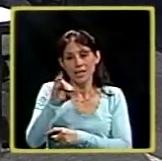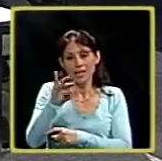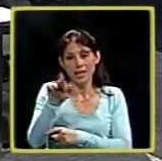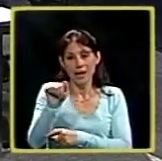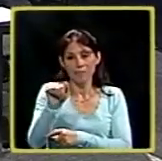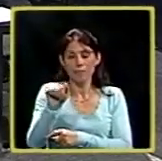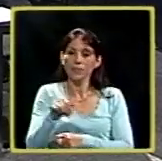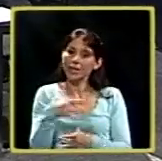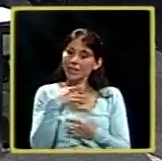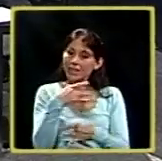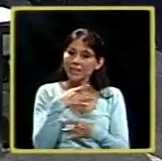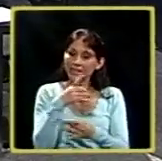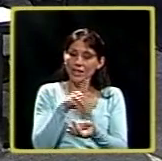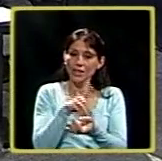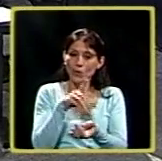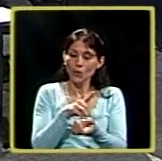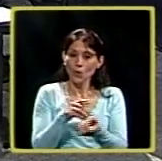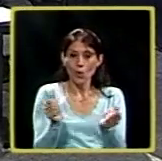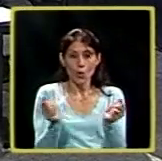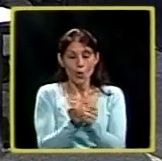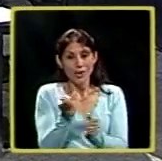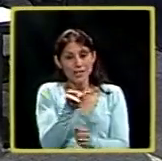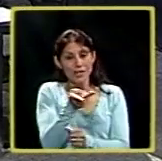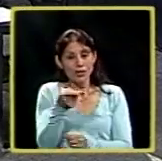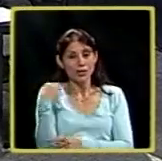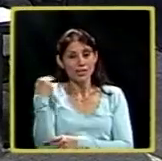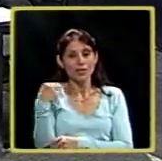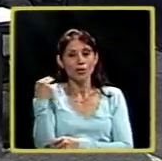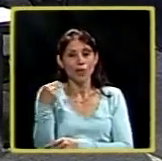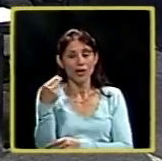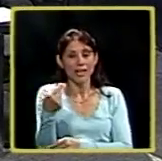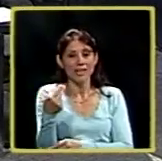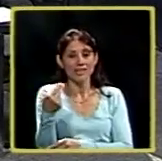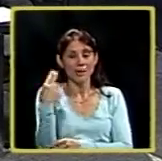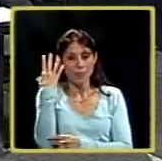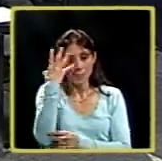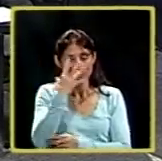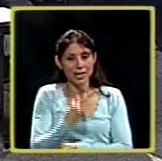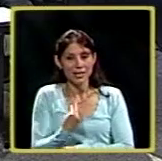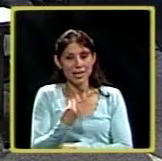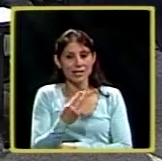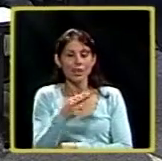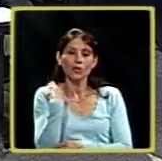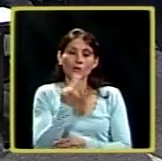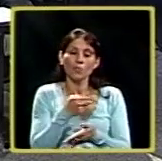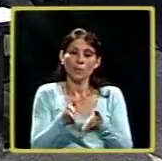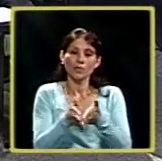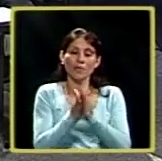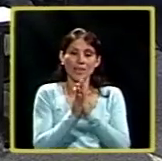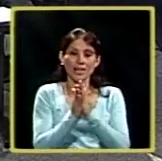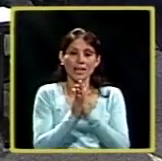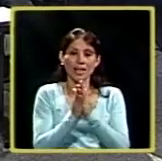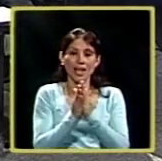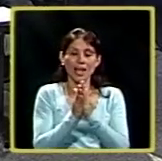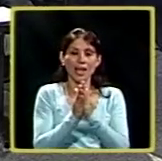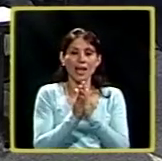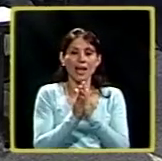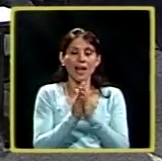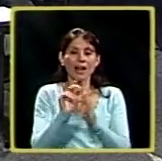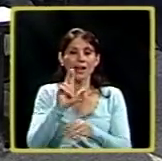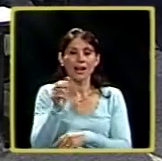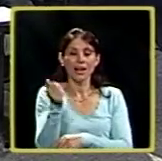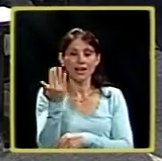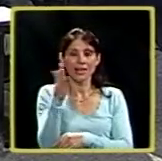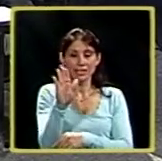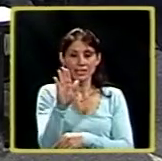Vamos con esas dos historias bellas, vamos a pedirle ahora al